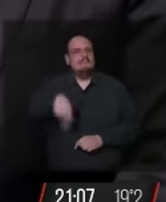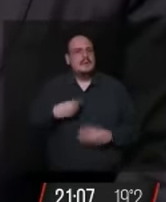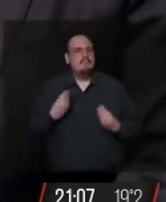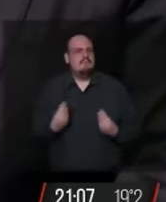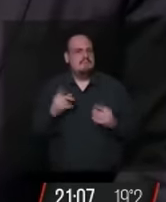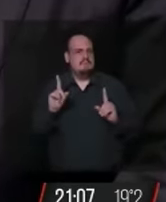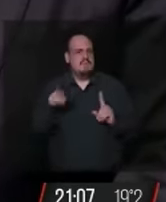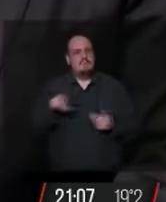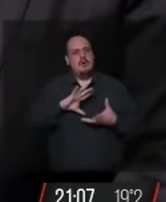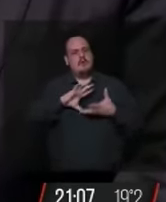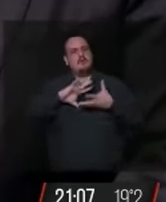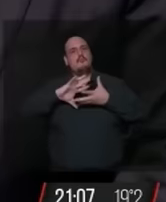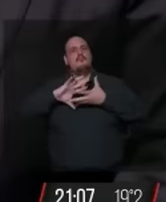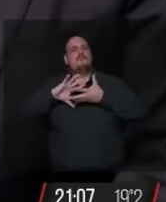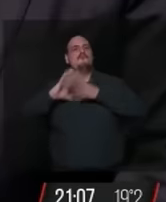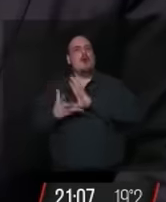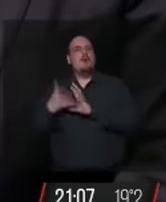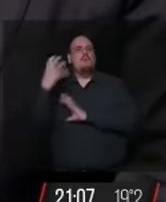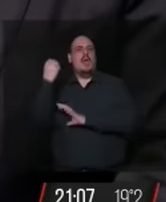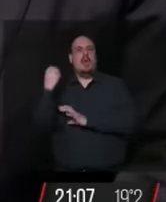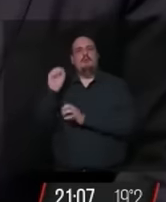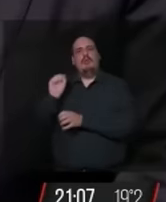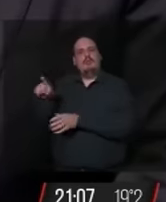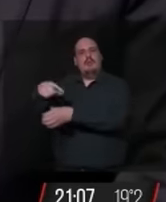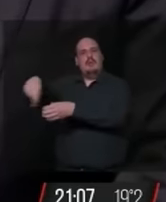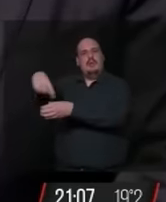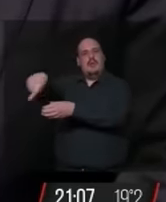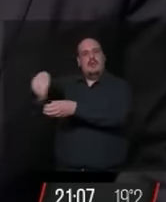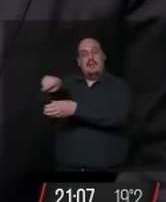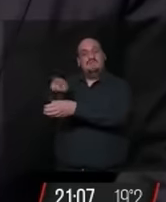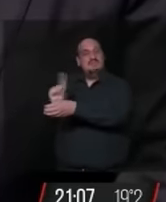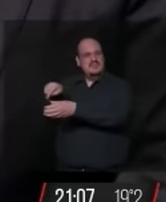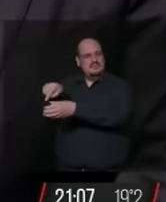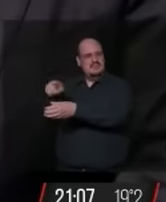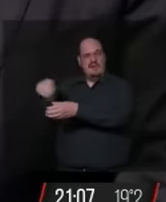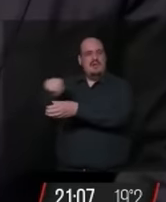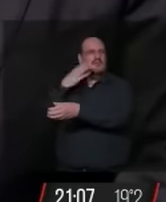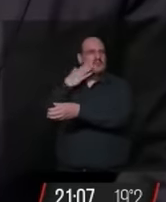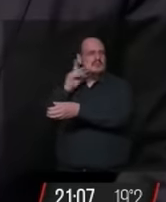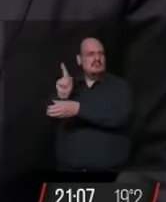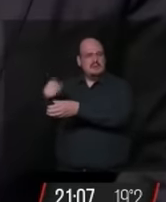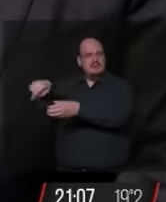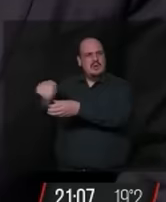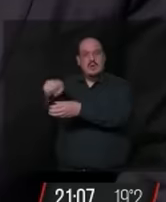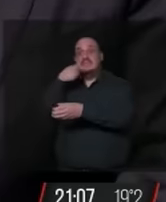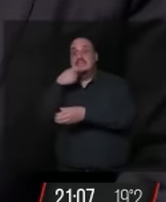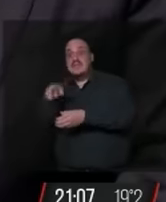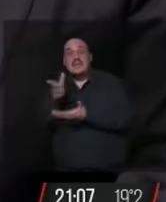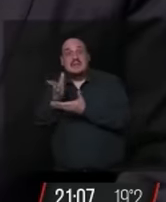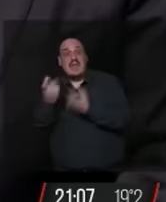nosotros denominamos el modelo de la casta. El modelo de la casta está basado en una premisa que dice que donde hay una necesidad nace un